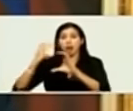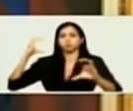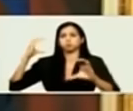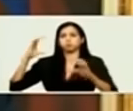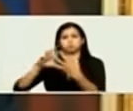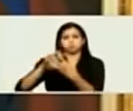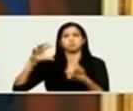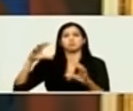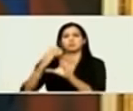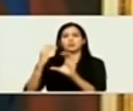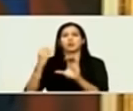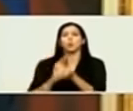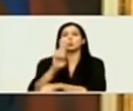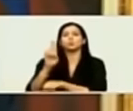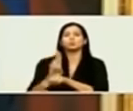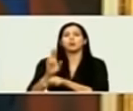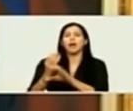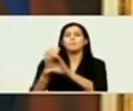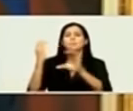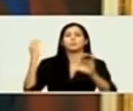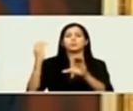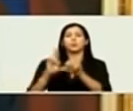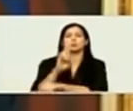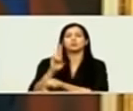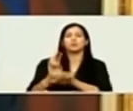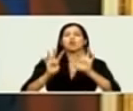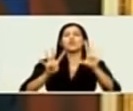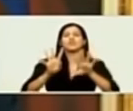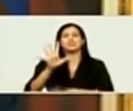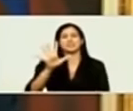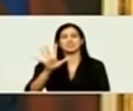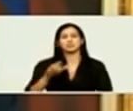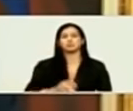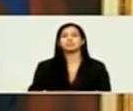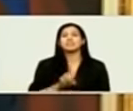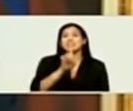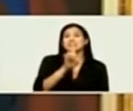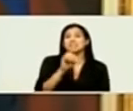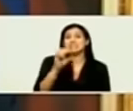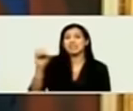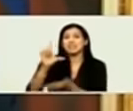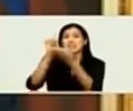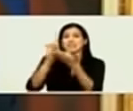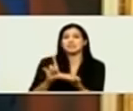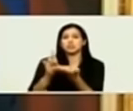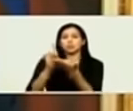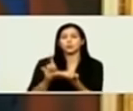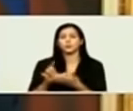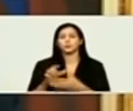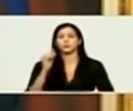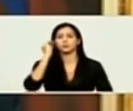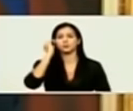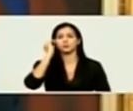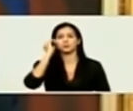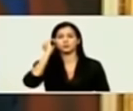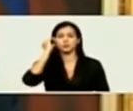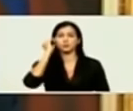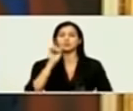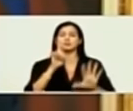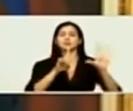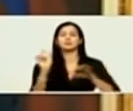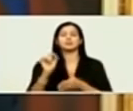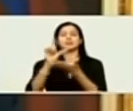se quiere intentar alguna acción la debe intentar a través de la procuraduría general de la república Y por otra